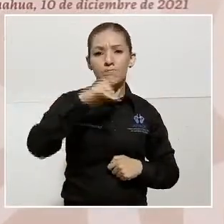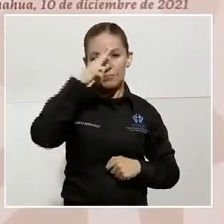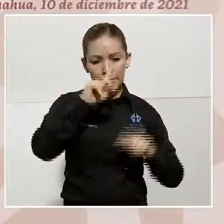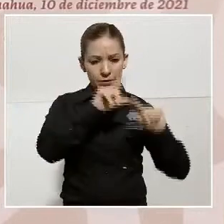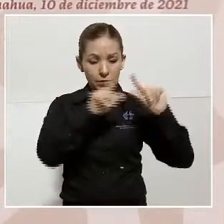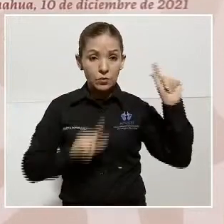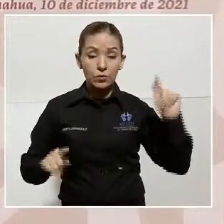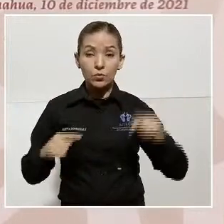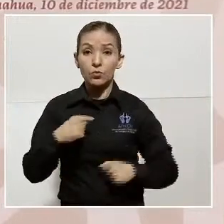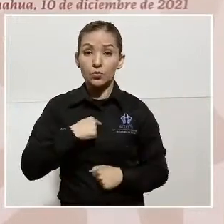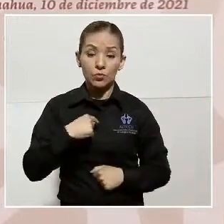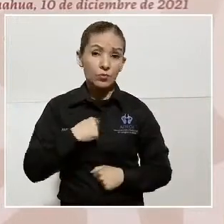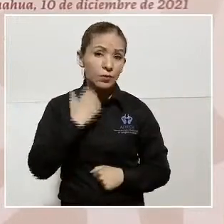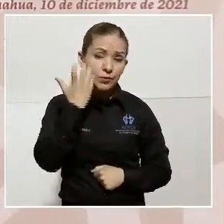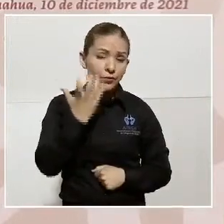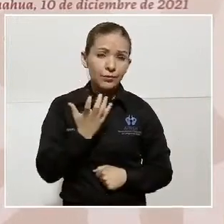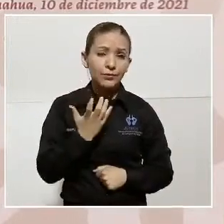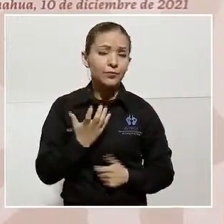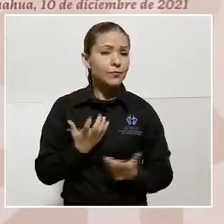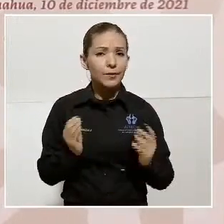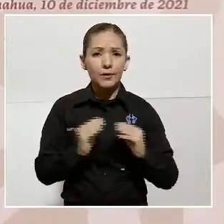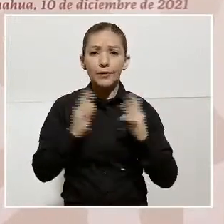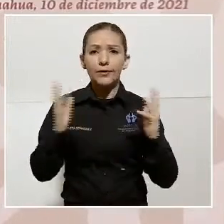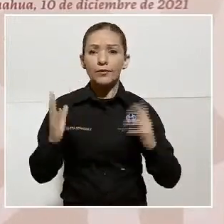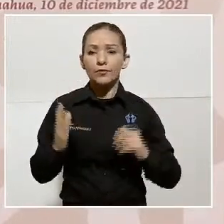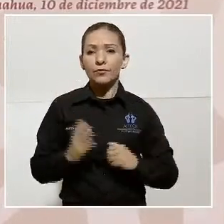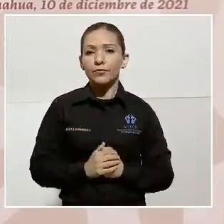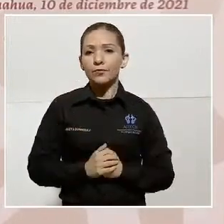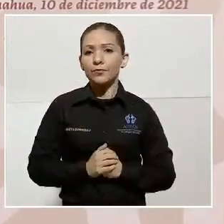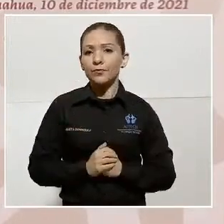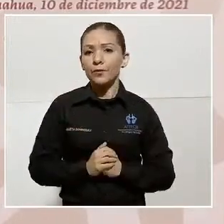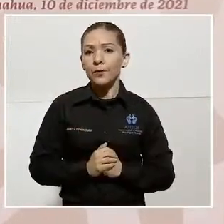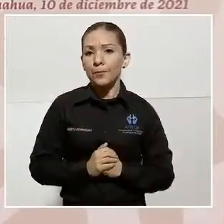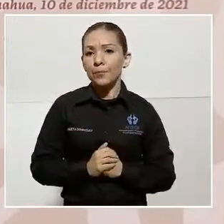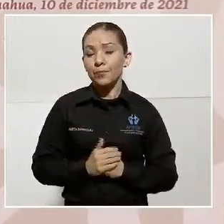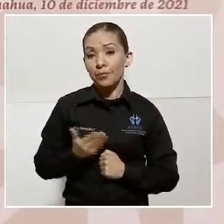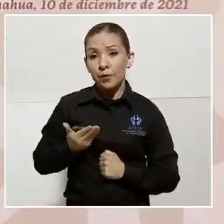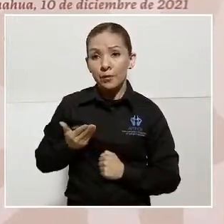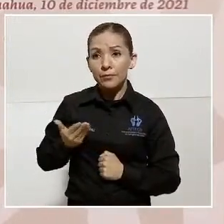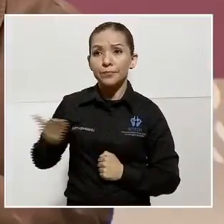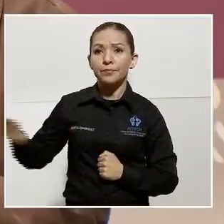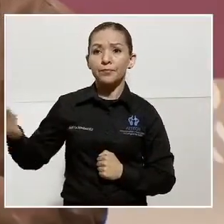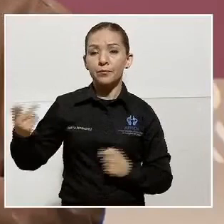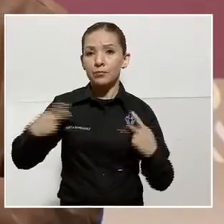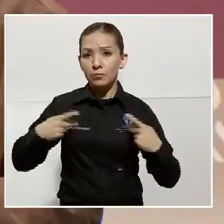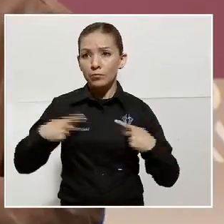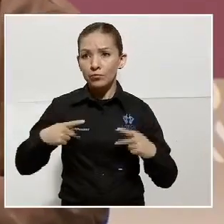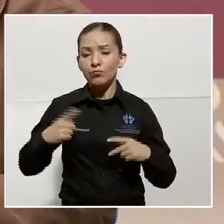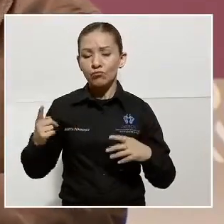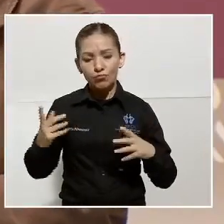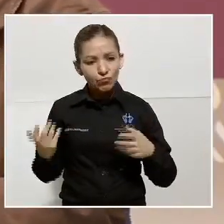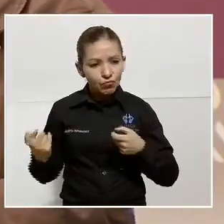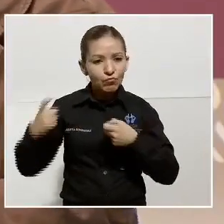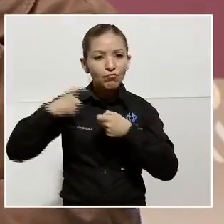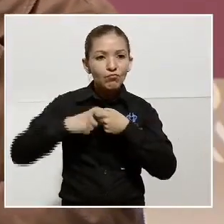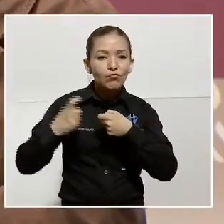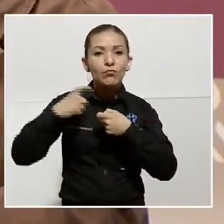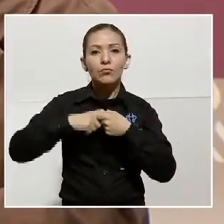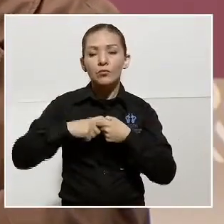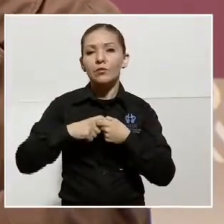Quiero agradecer, por supuesto, la presencia de los integrantes de la Comisión de la Verdad,